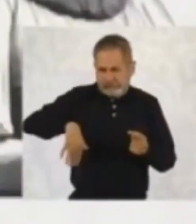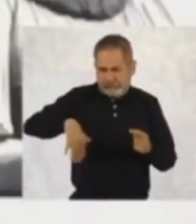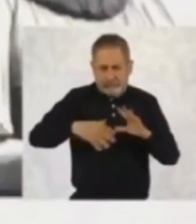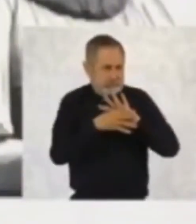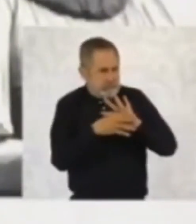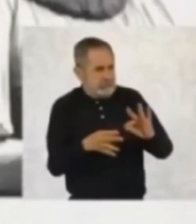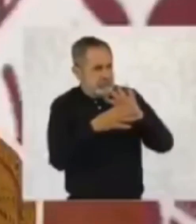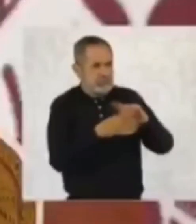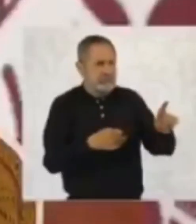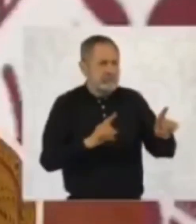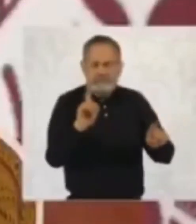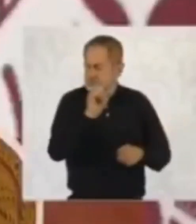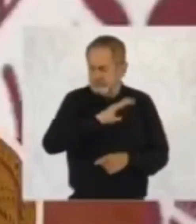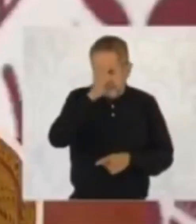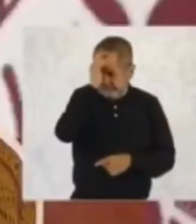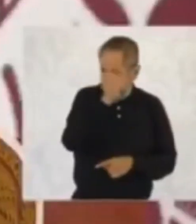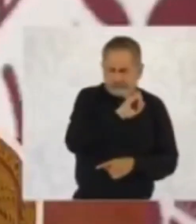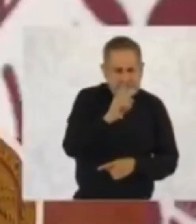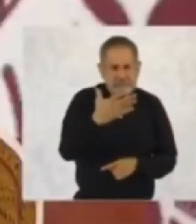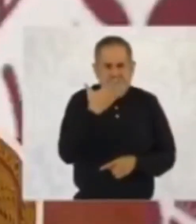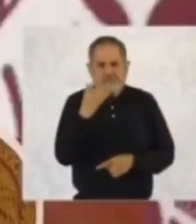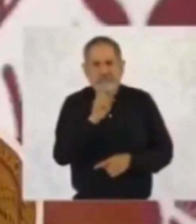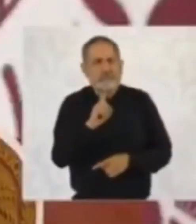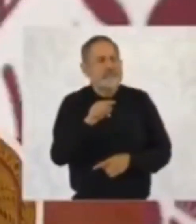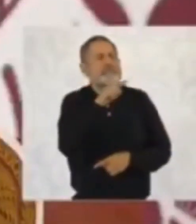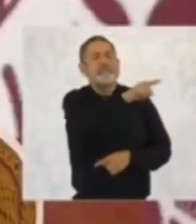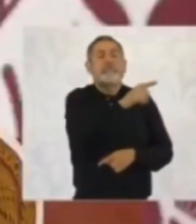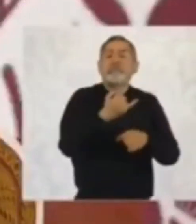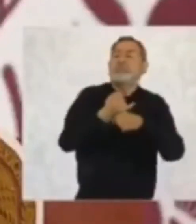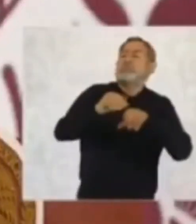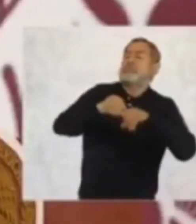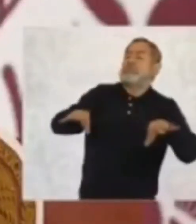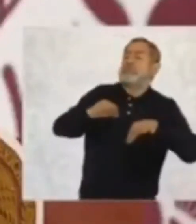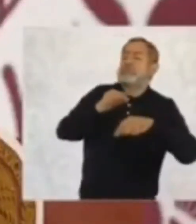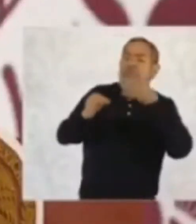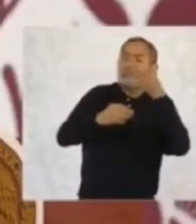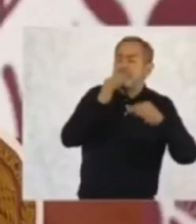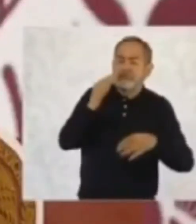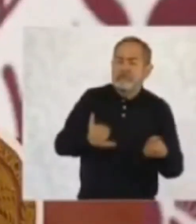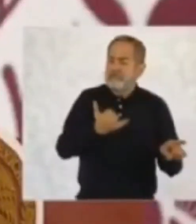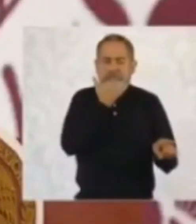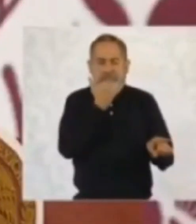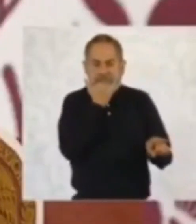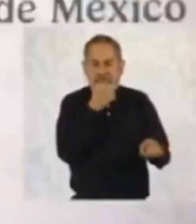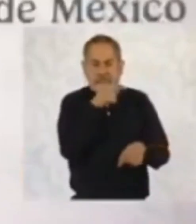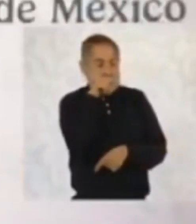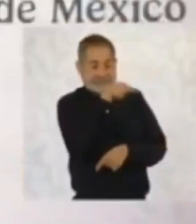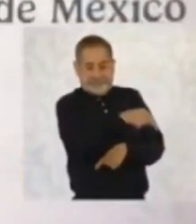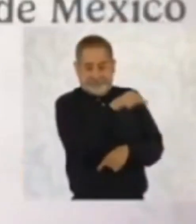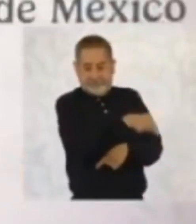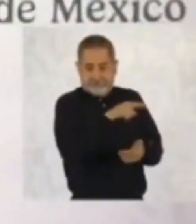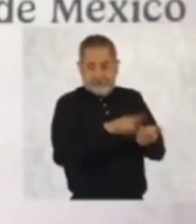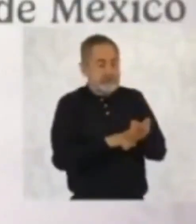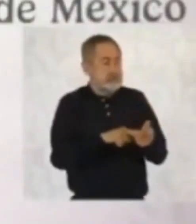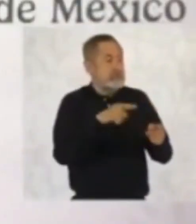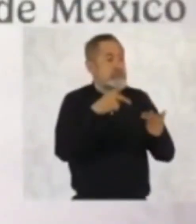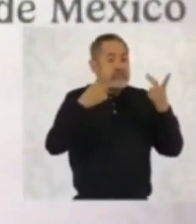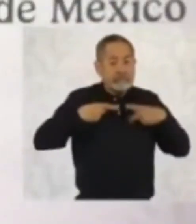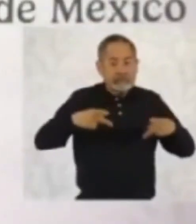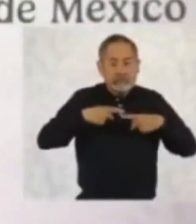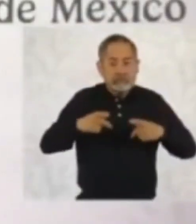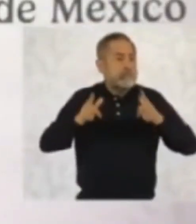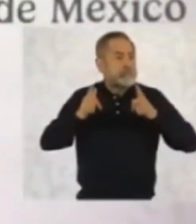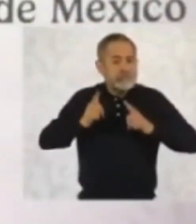que no era correcta o que podía malinterpretarse, vamos a decirlo así, de que había agentes